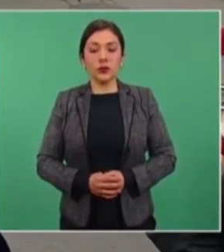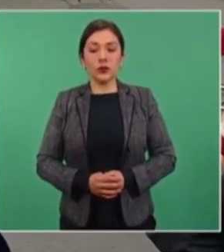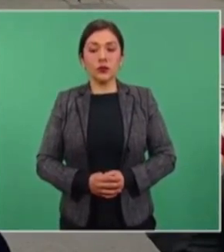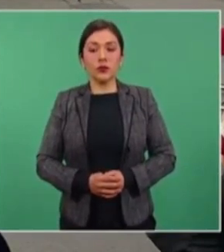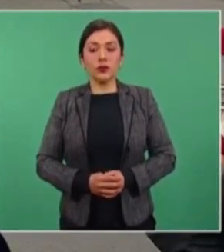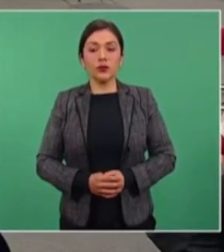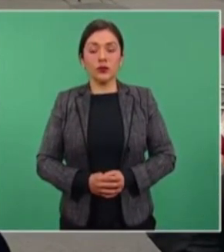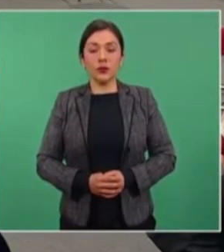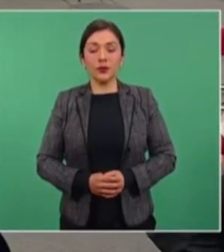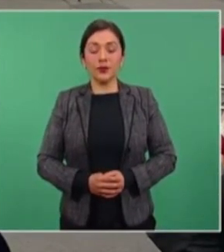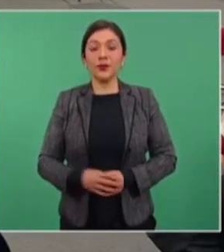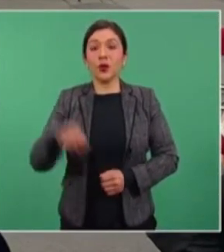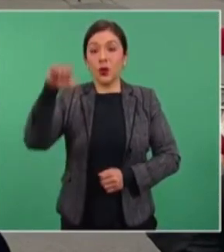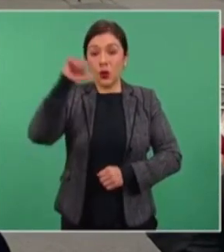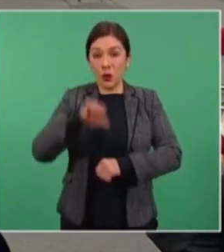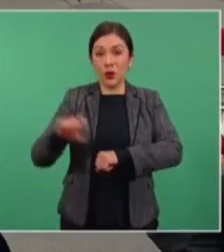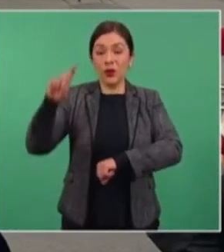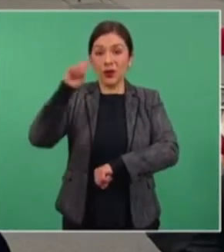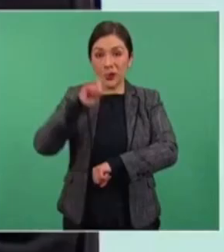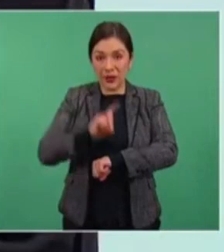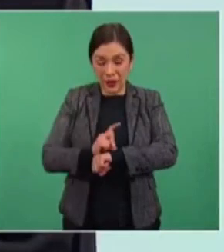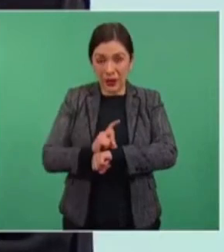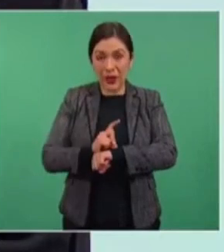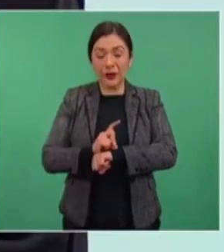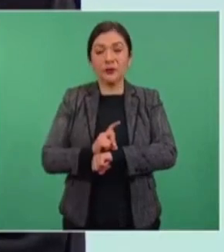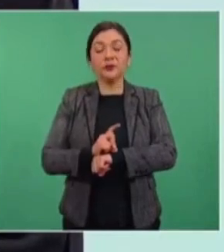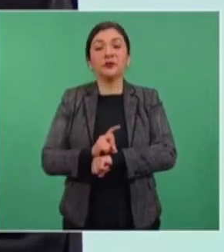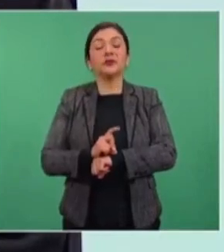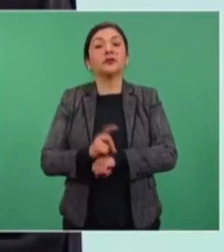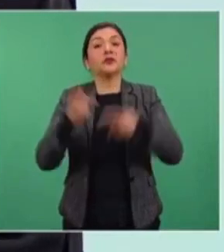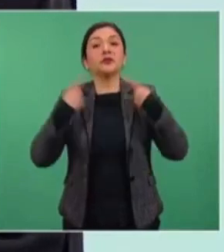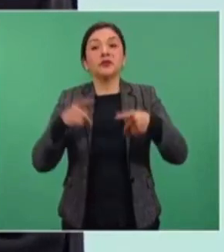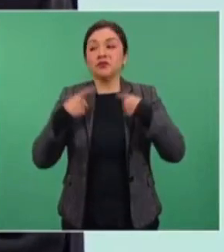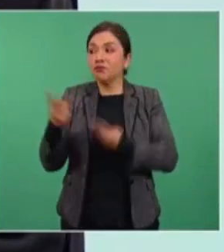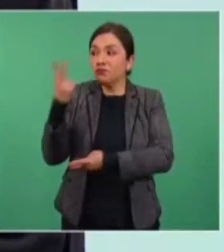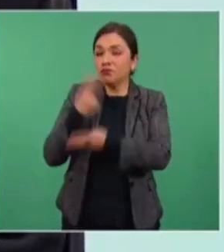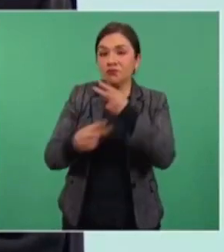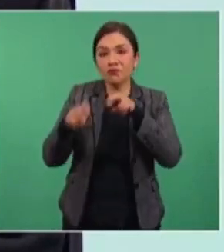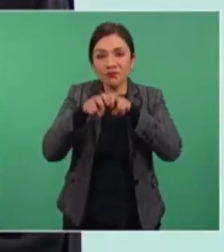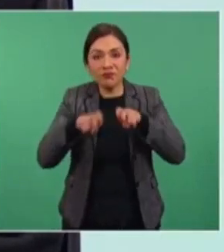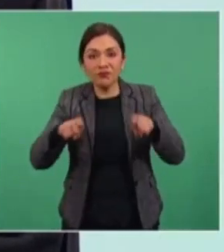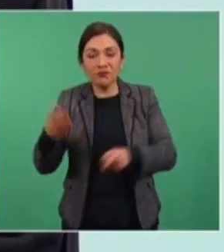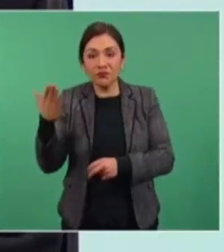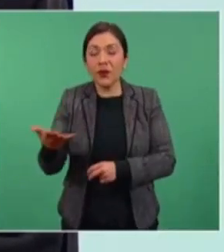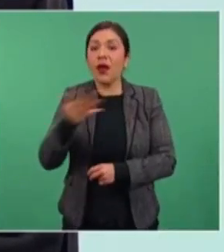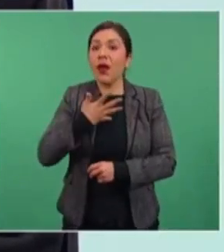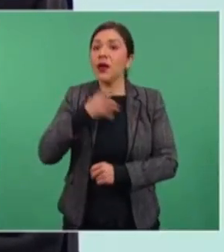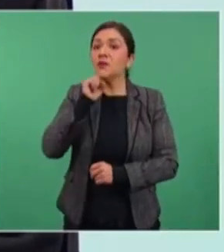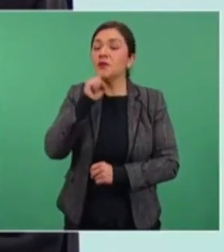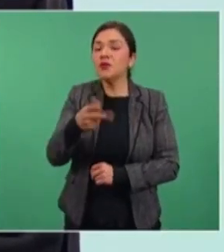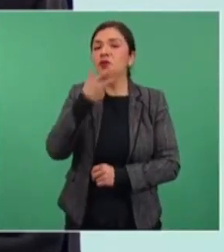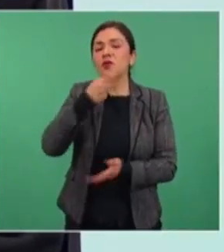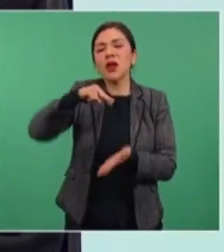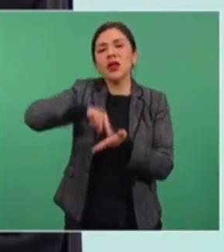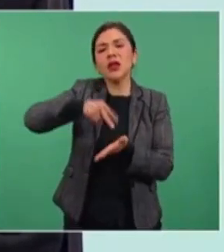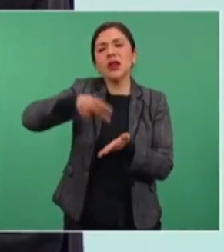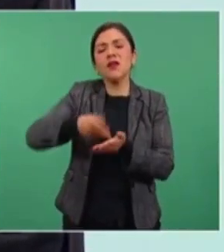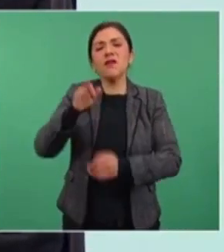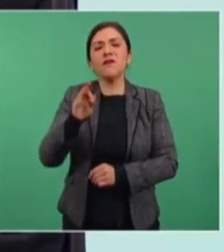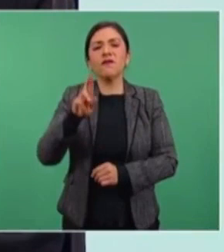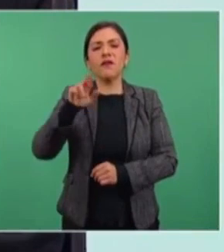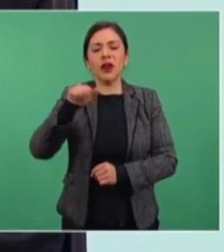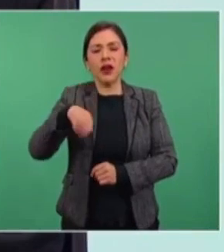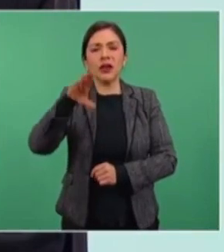En esta ceremonia, entre los que nos presiden, está también el ingeniero don Francisco